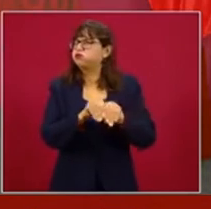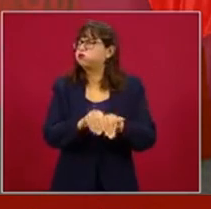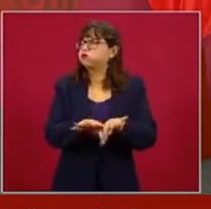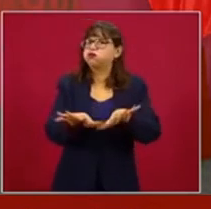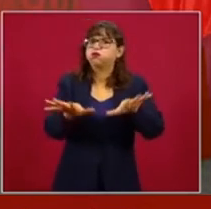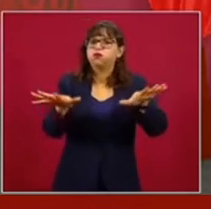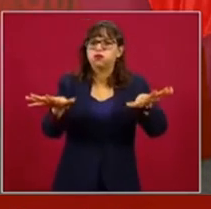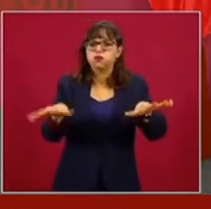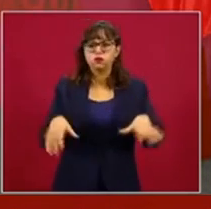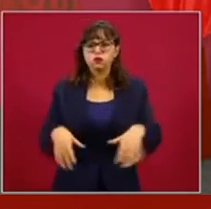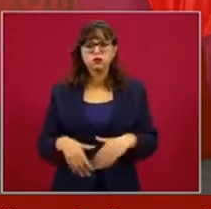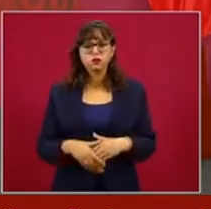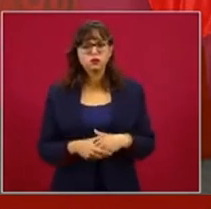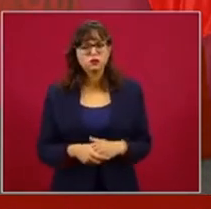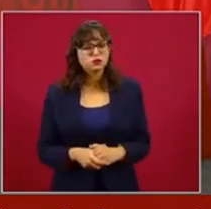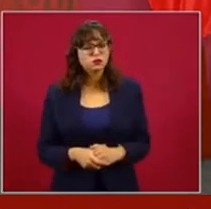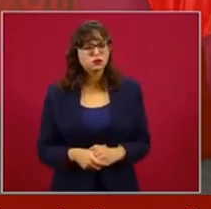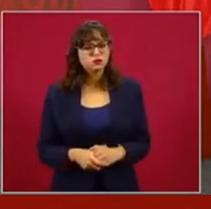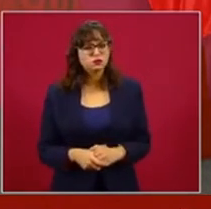una gran difusión,